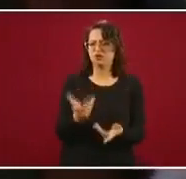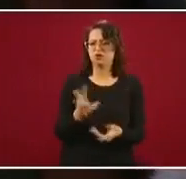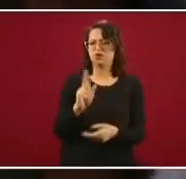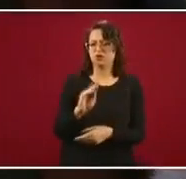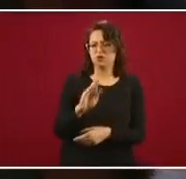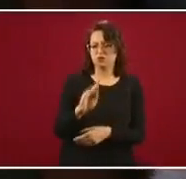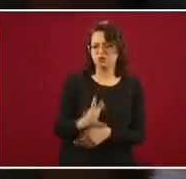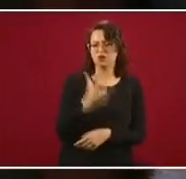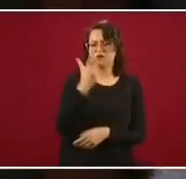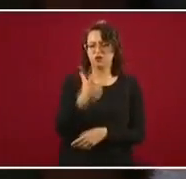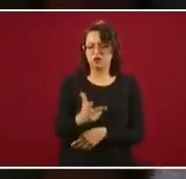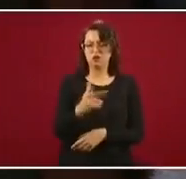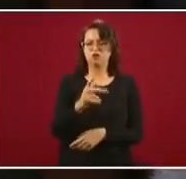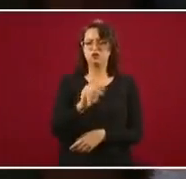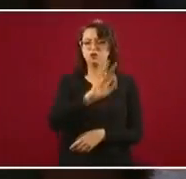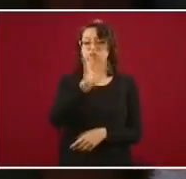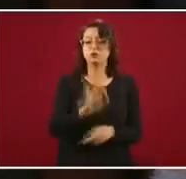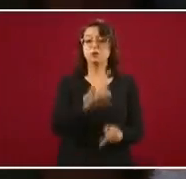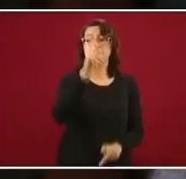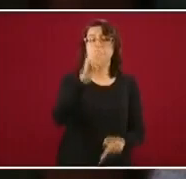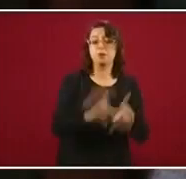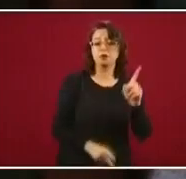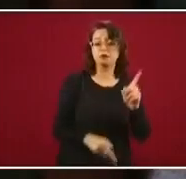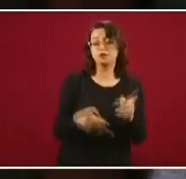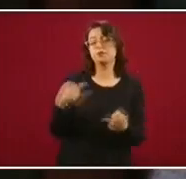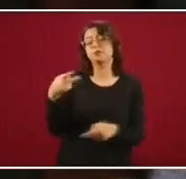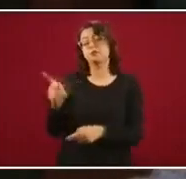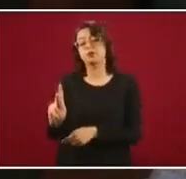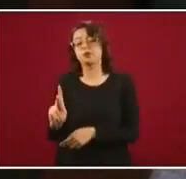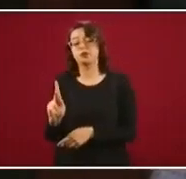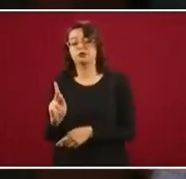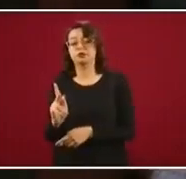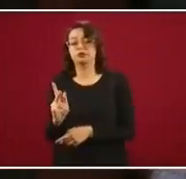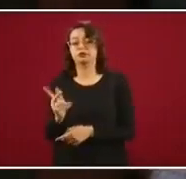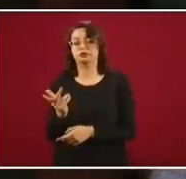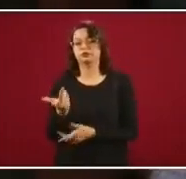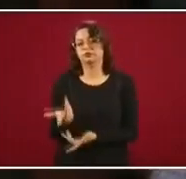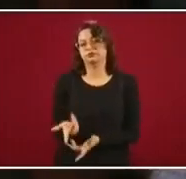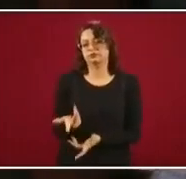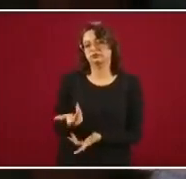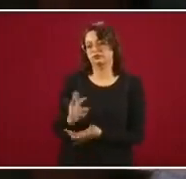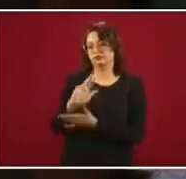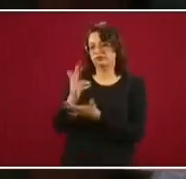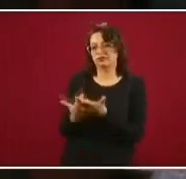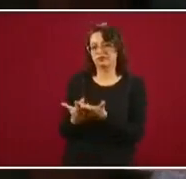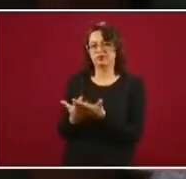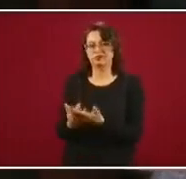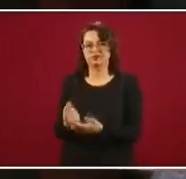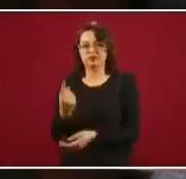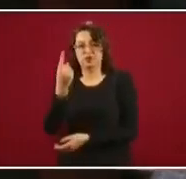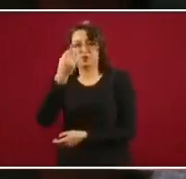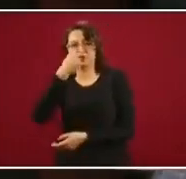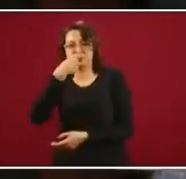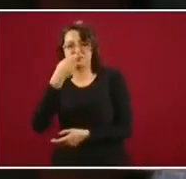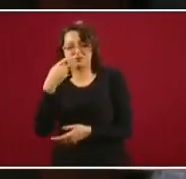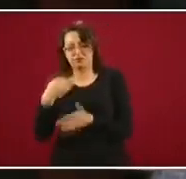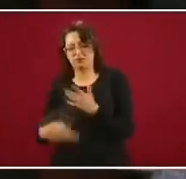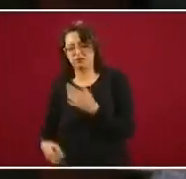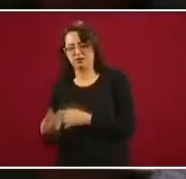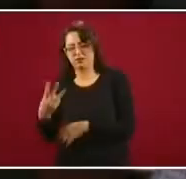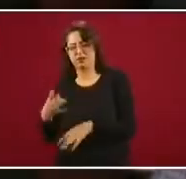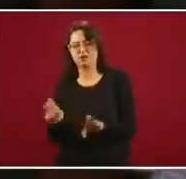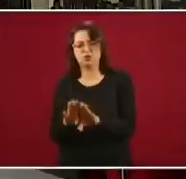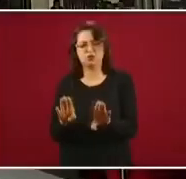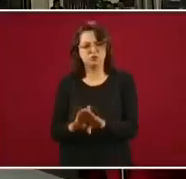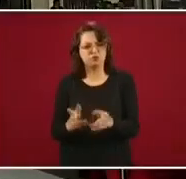de 98.8%, sin embargo, nada más se toma en cuenta como surtir la receta de un medicamento a cuatro de sí. Total. ¿Cómo